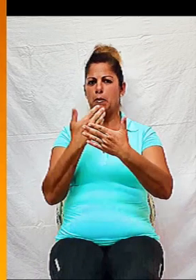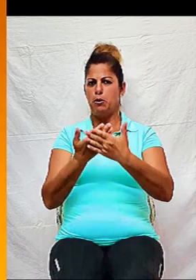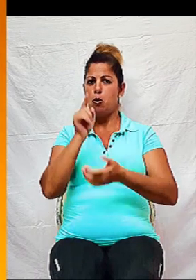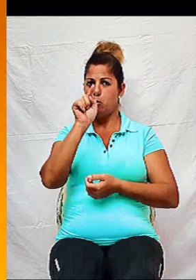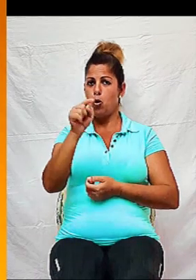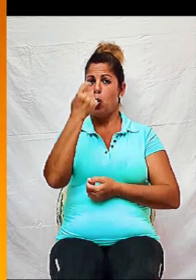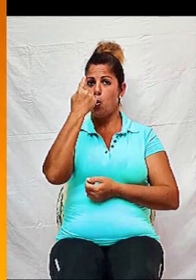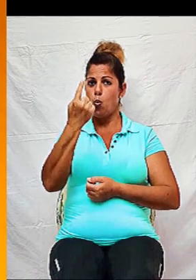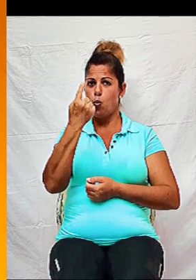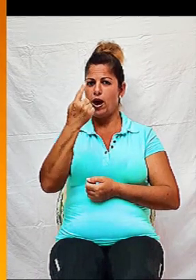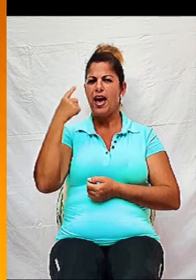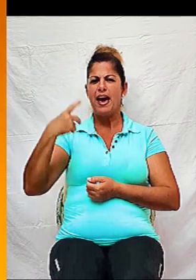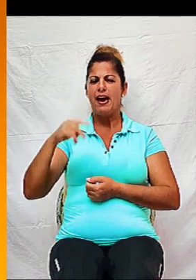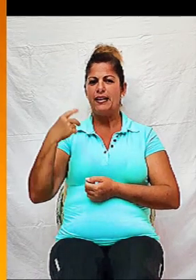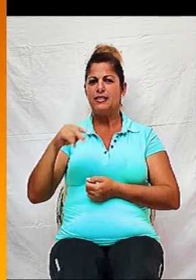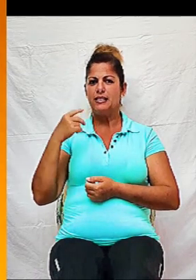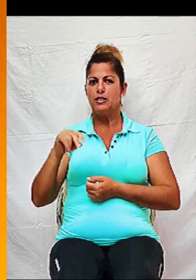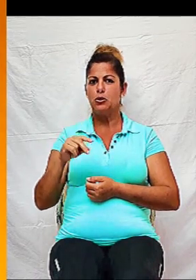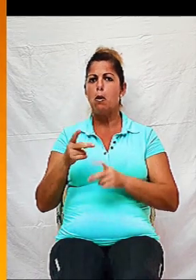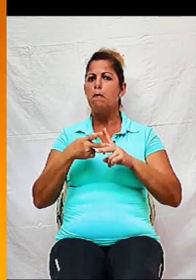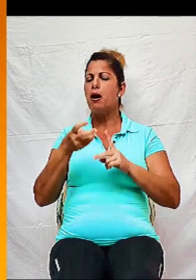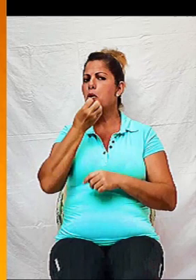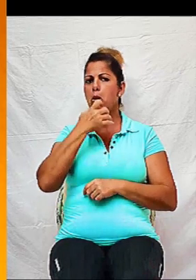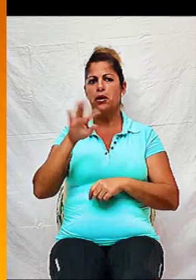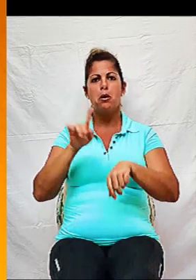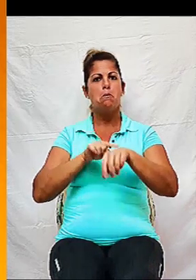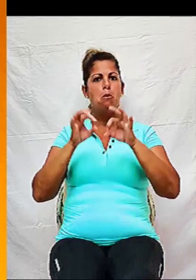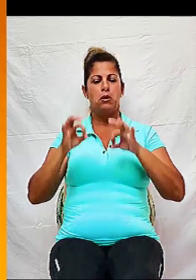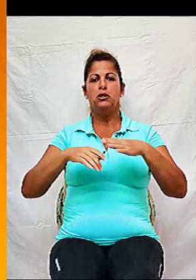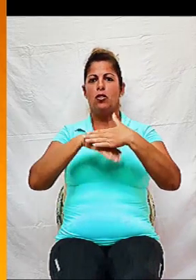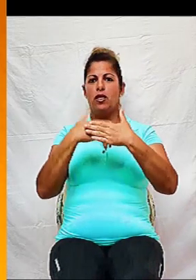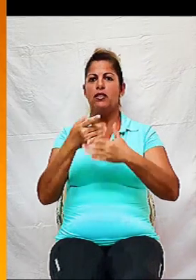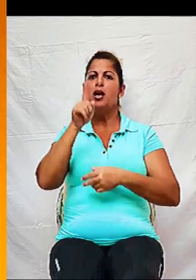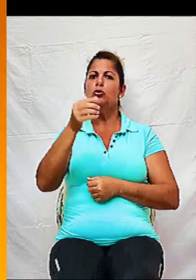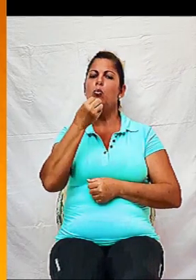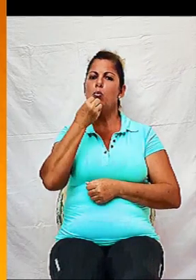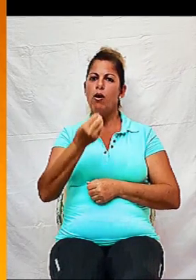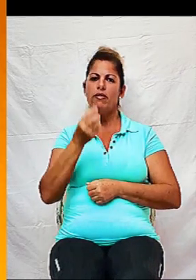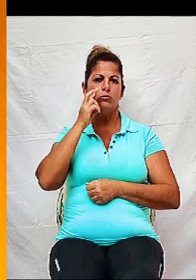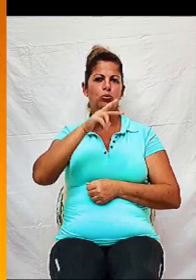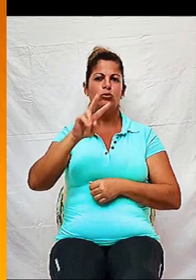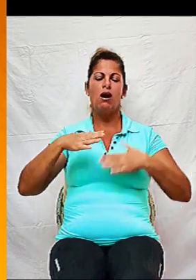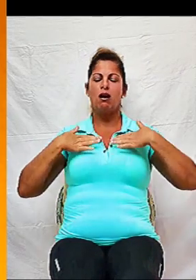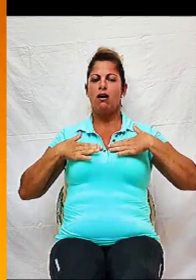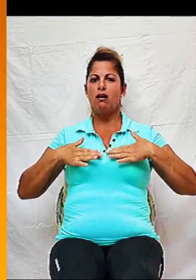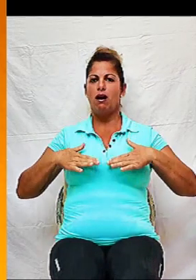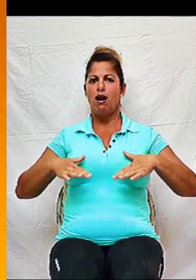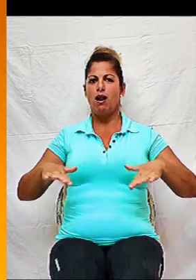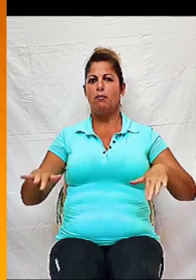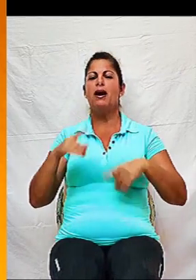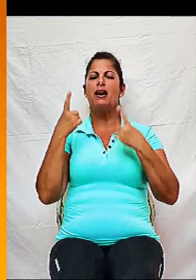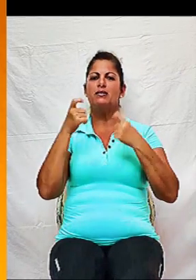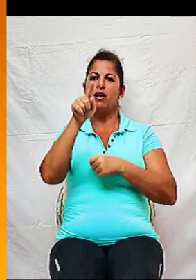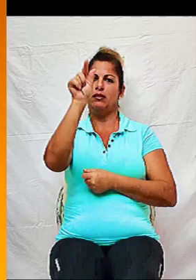Te propongo un ejercicio para que en cualquier momento del día crees la calma que precisa tu